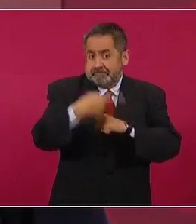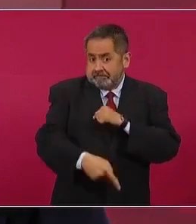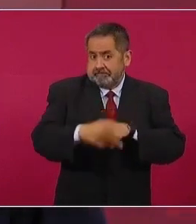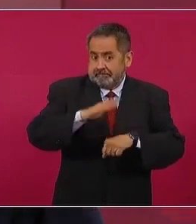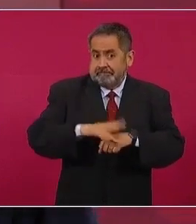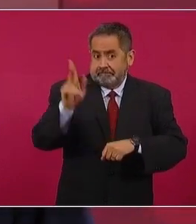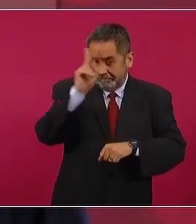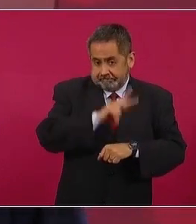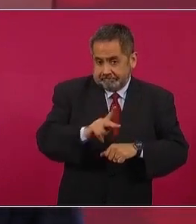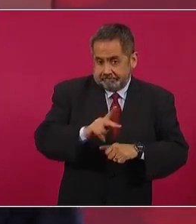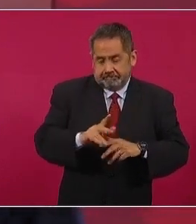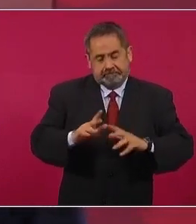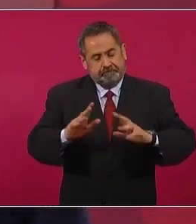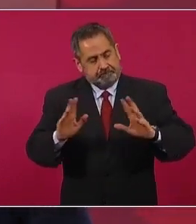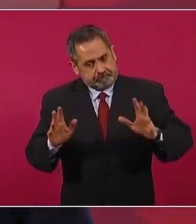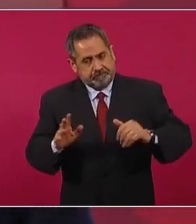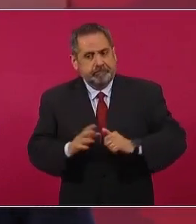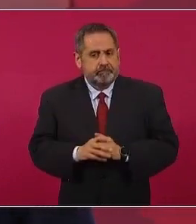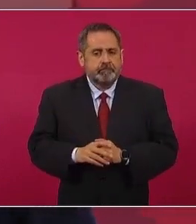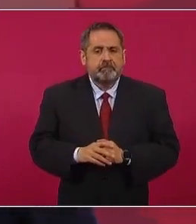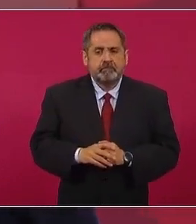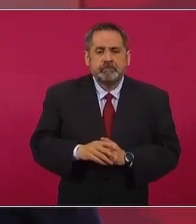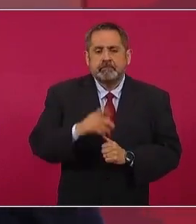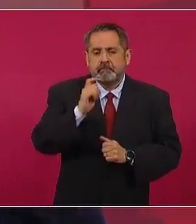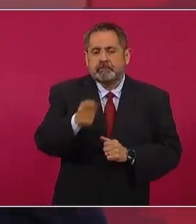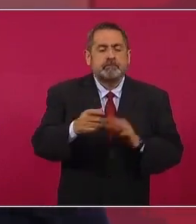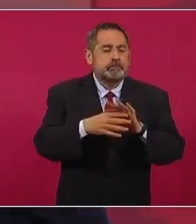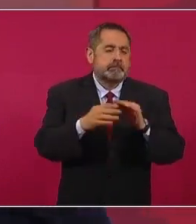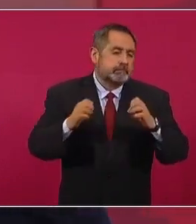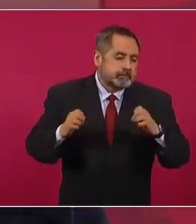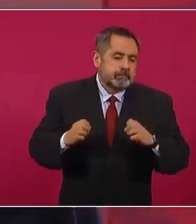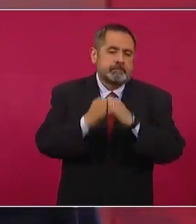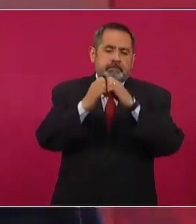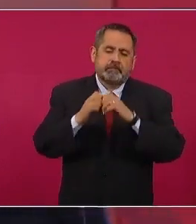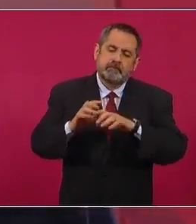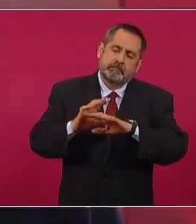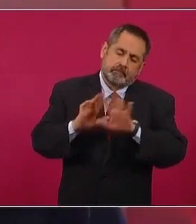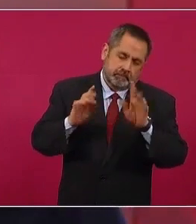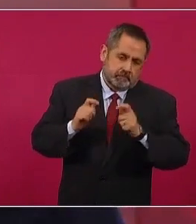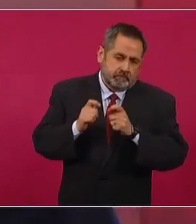De todas maneras, en una situación de emergencia